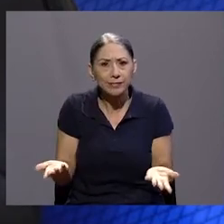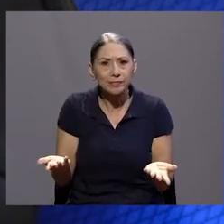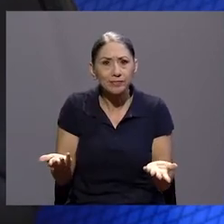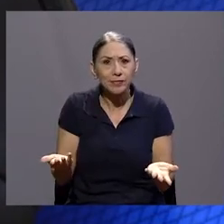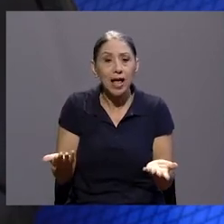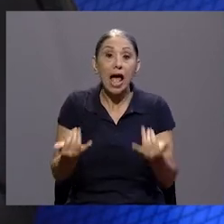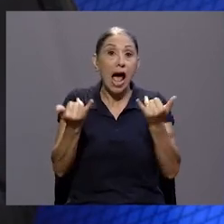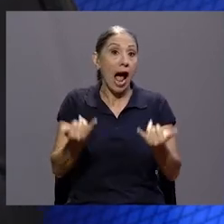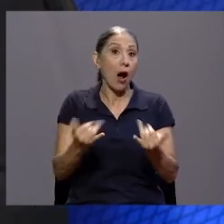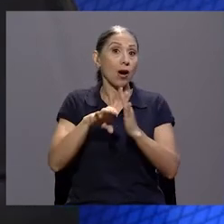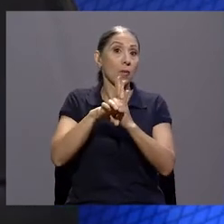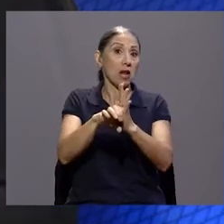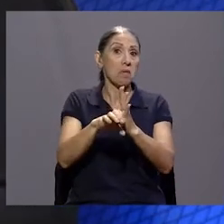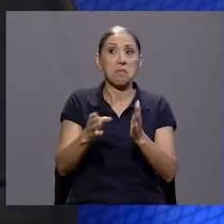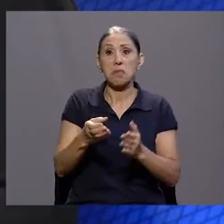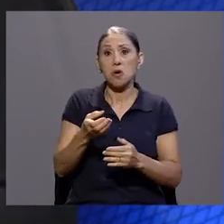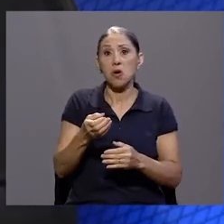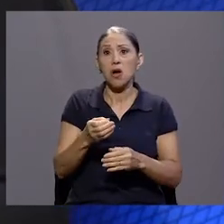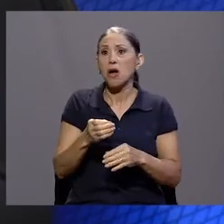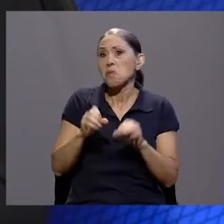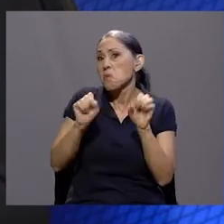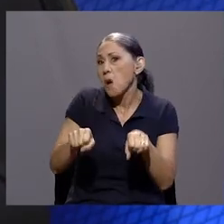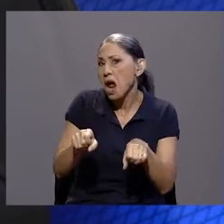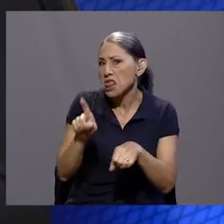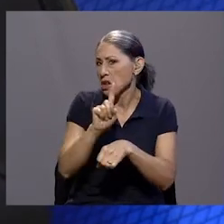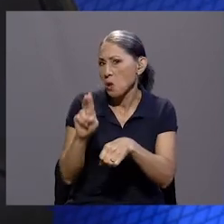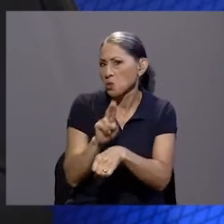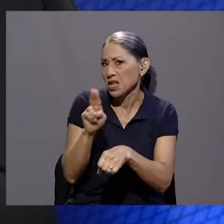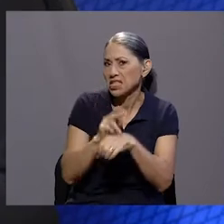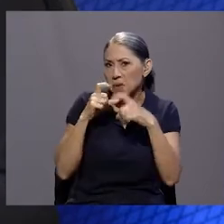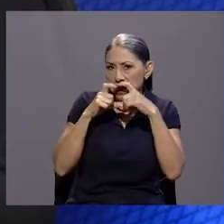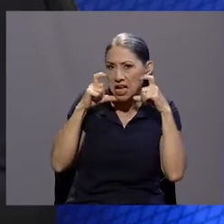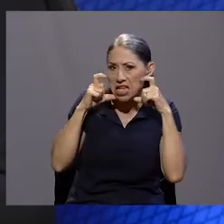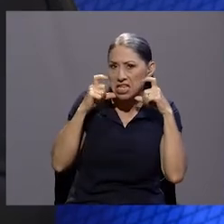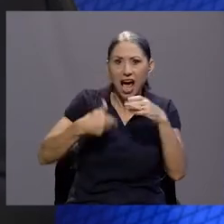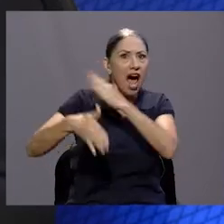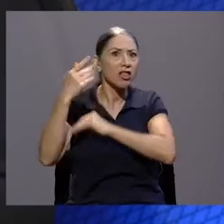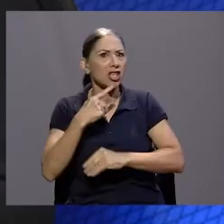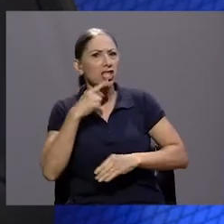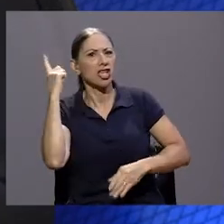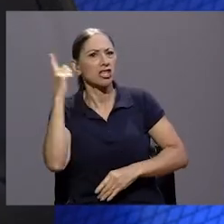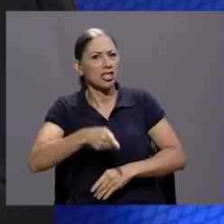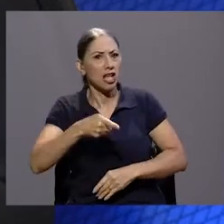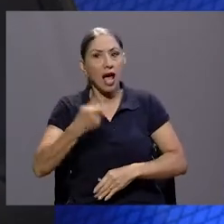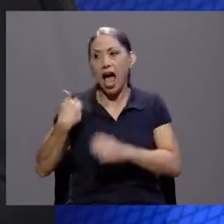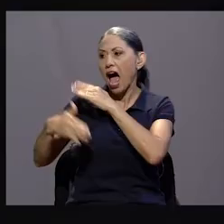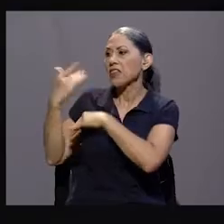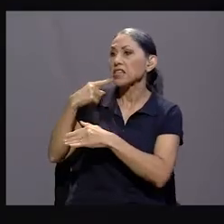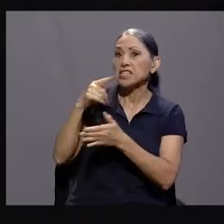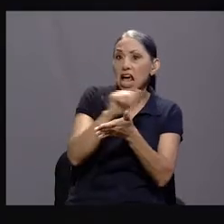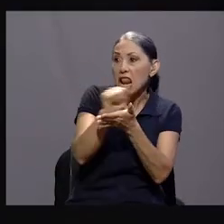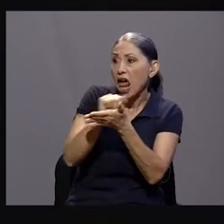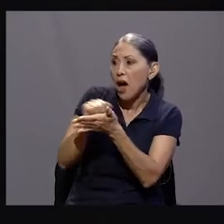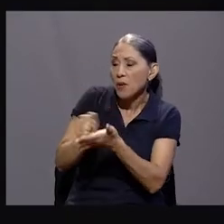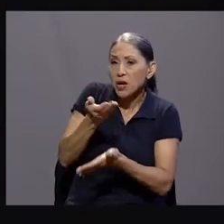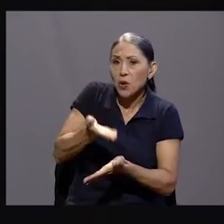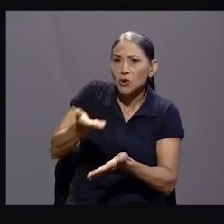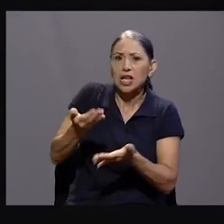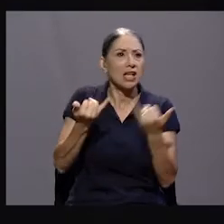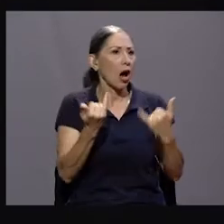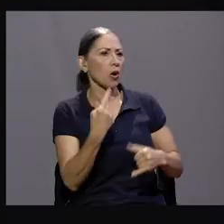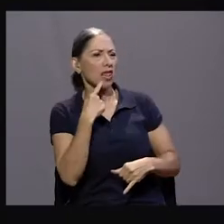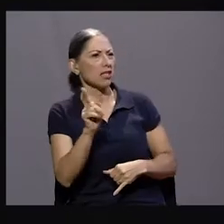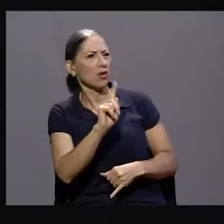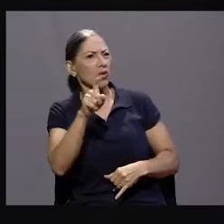pueden utilizar mascarillas cuando siempre nos dijeron que si en algunos momentos decían lado y sus cosas ahora nos dicen que no es necesario estar con esos cambios también